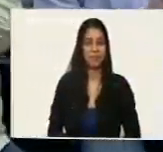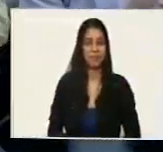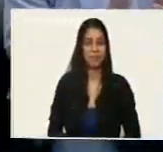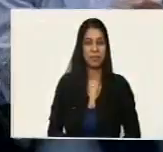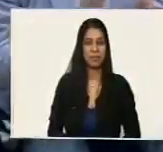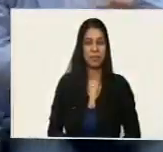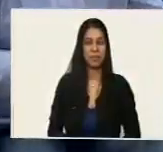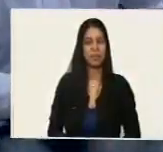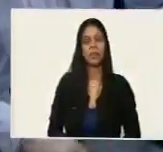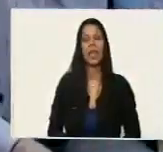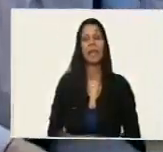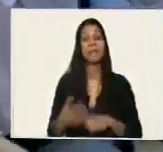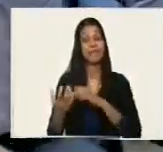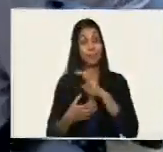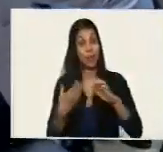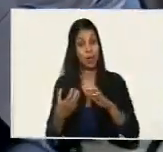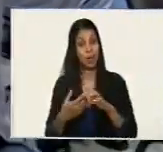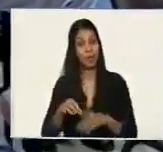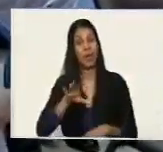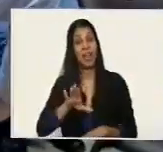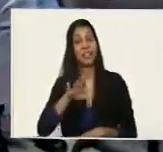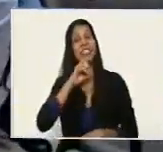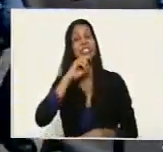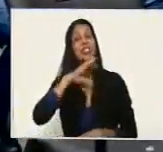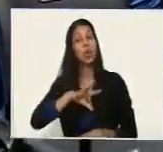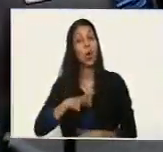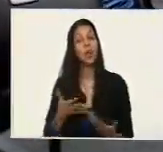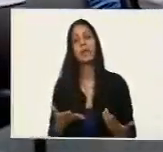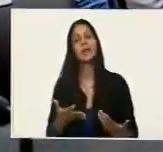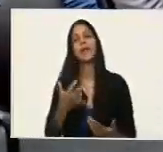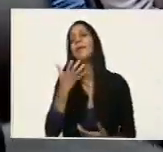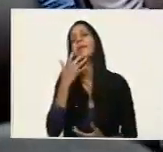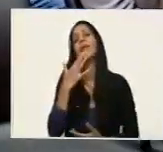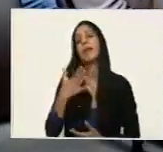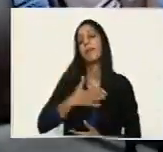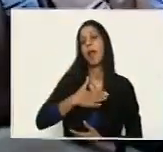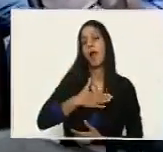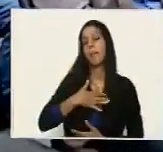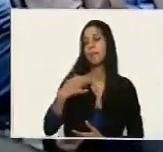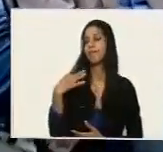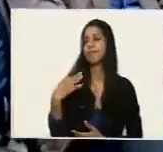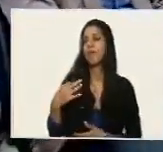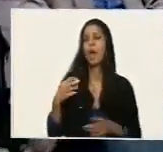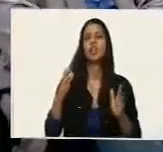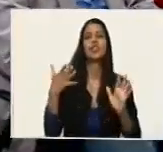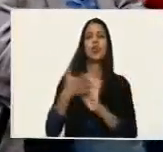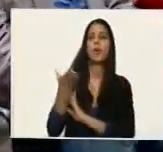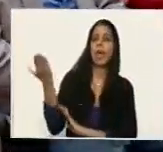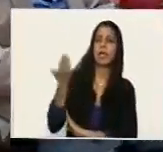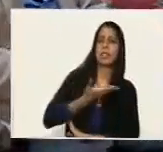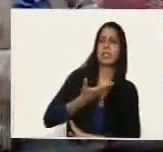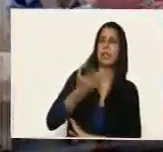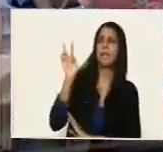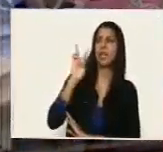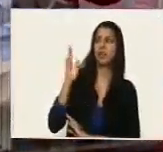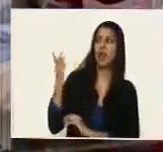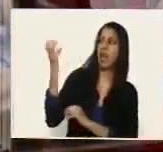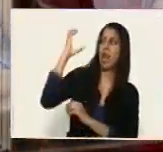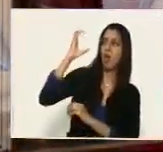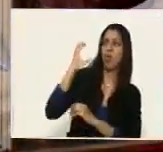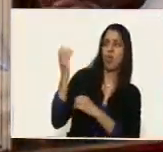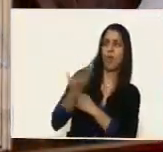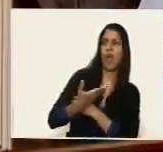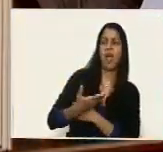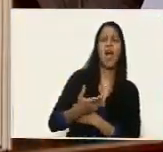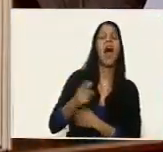Ese es uno de los problemas de los hechos históricos. Si a mí me hubiera tocado hablar de las sanciones, eso es de ahorita, eso fue